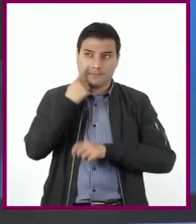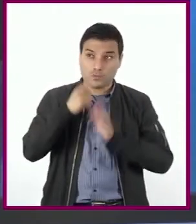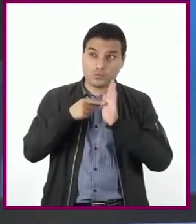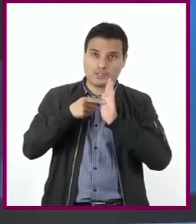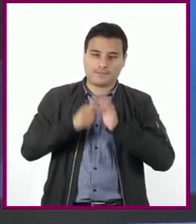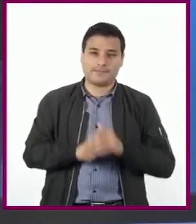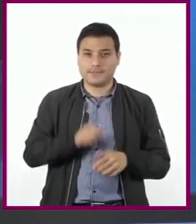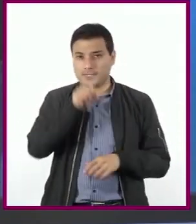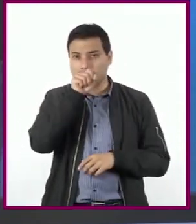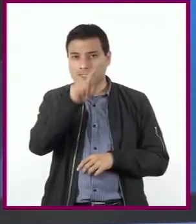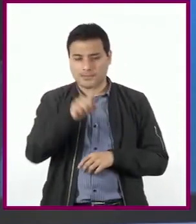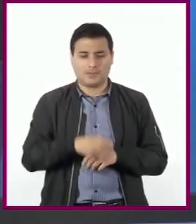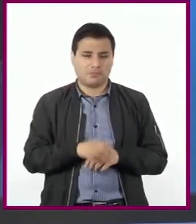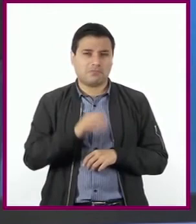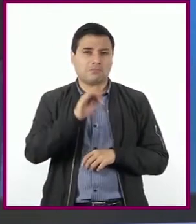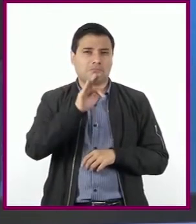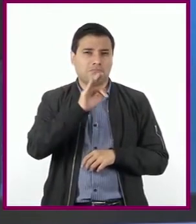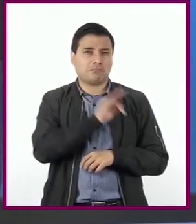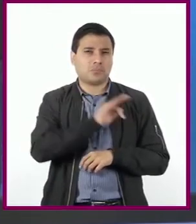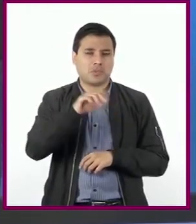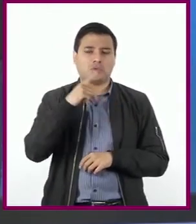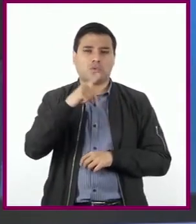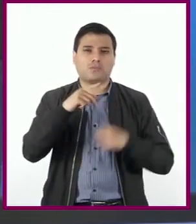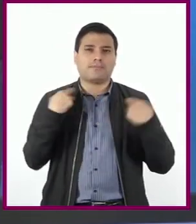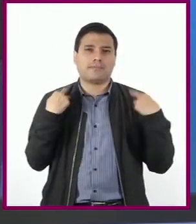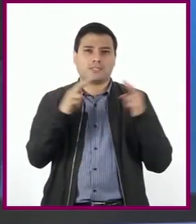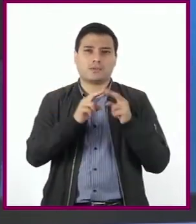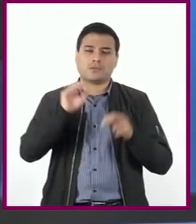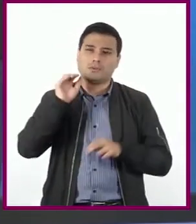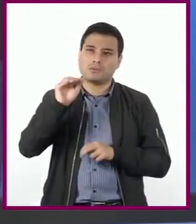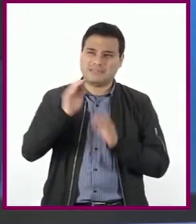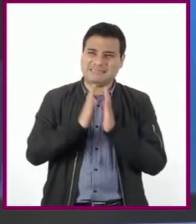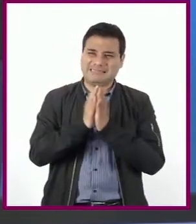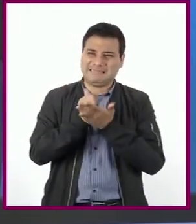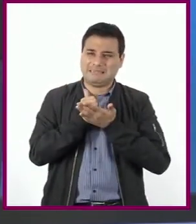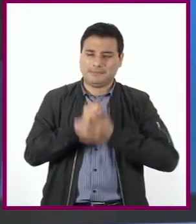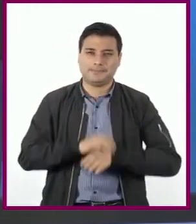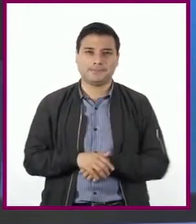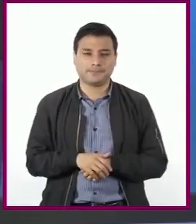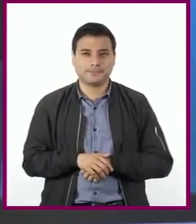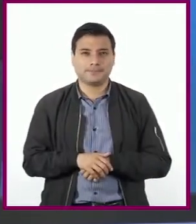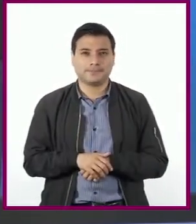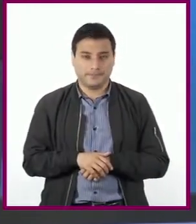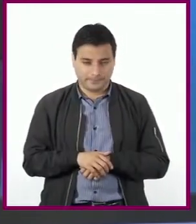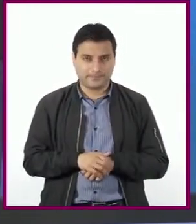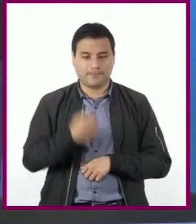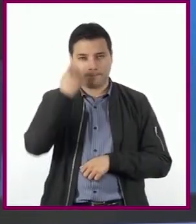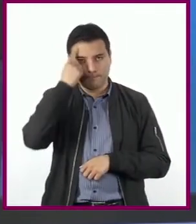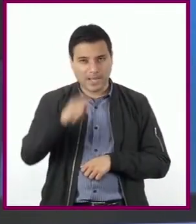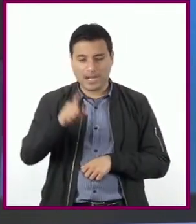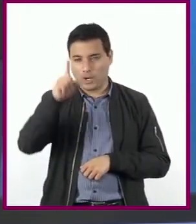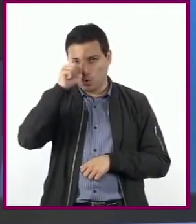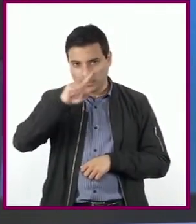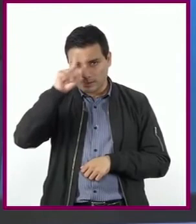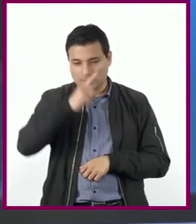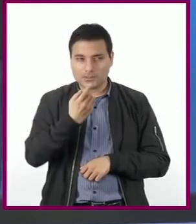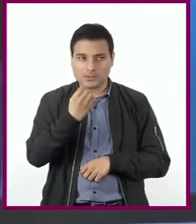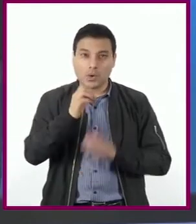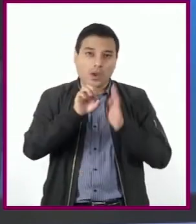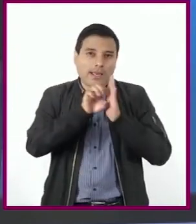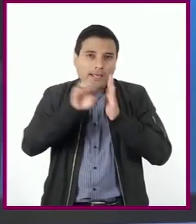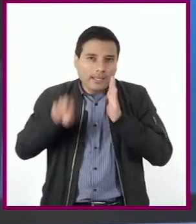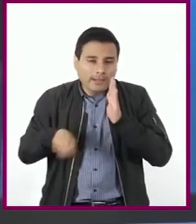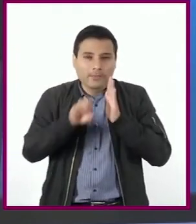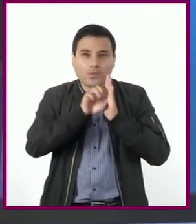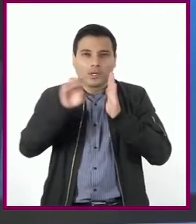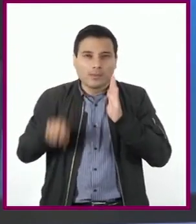pueden solicitar el acompañamiento de sus maestras y maestros si están disponibles, para enriquecer los ejemplos y compartirles